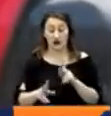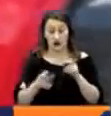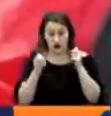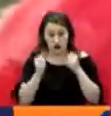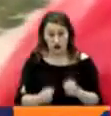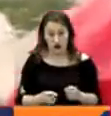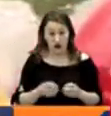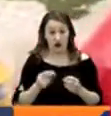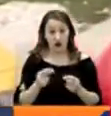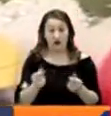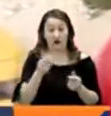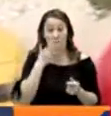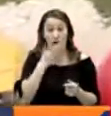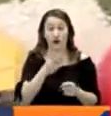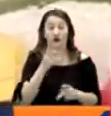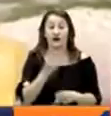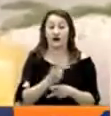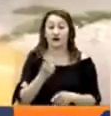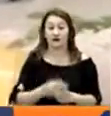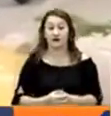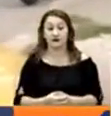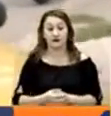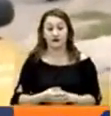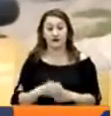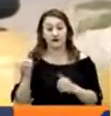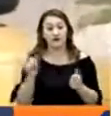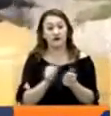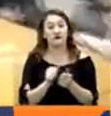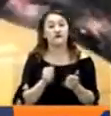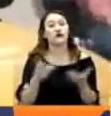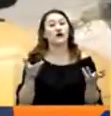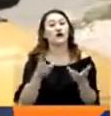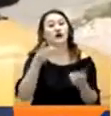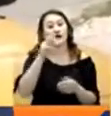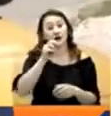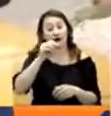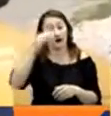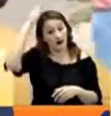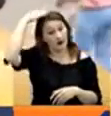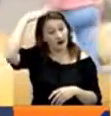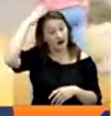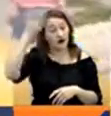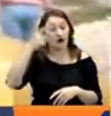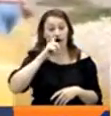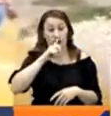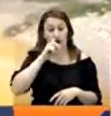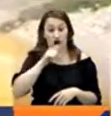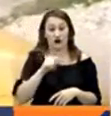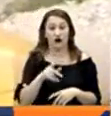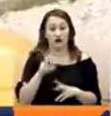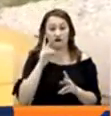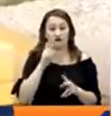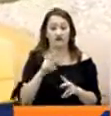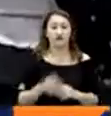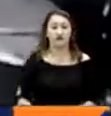vidas. Acompañamos a los conductores desde el portal 20 de julio hasta este sector y nos manifestaron lo siguiente.